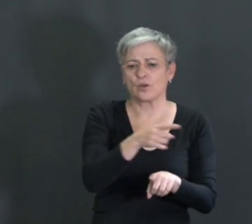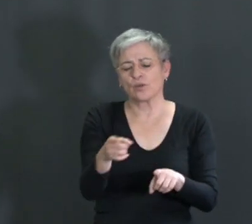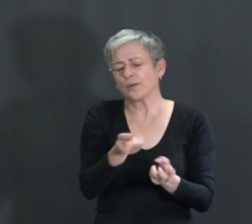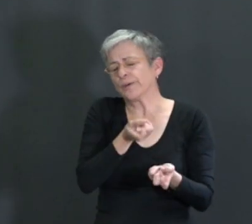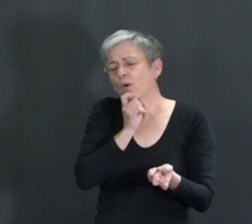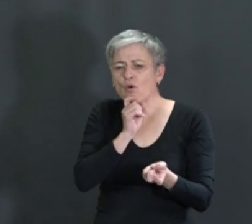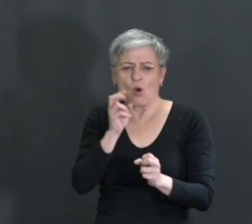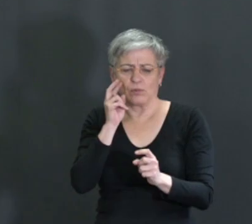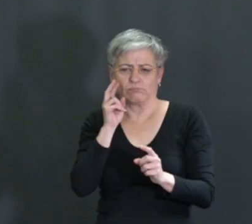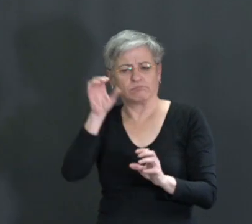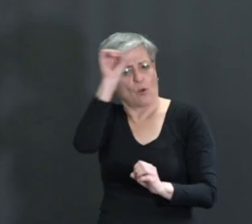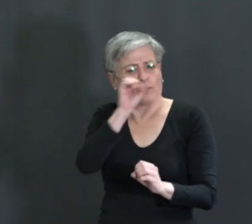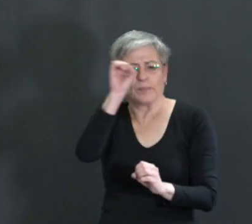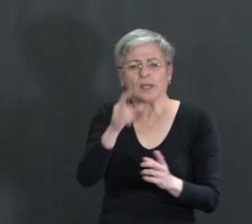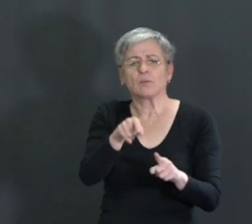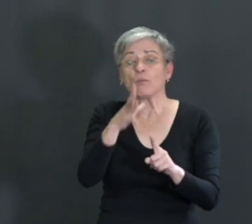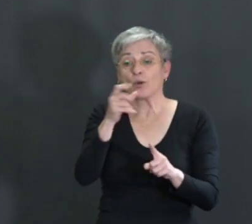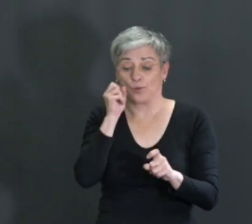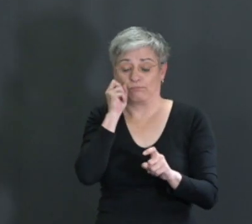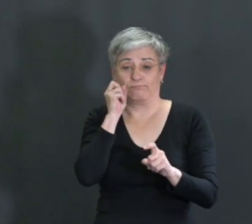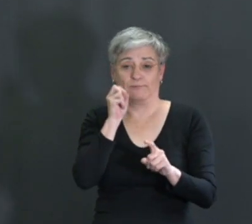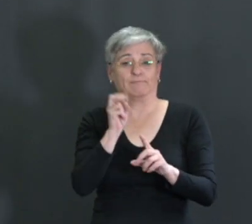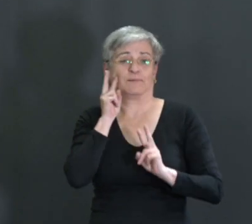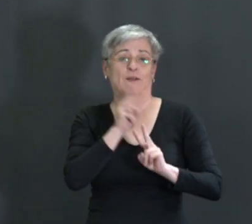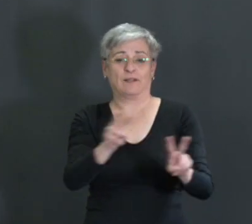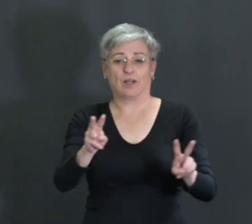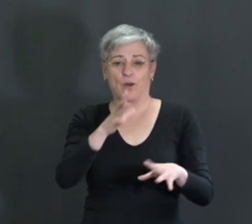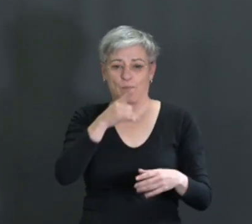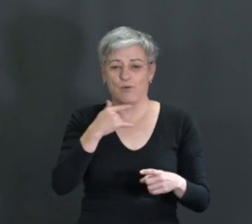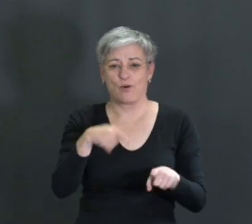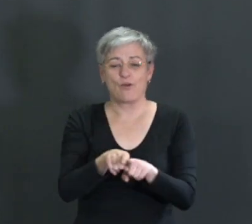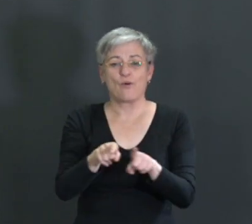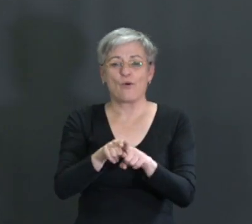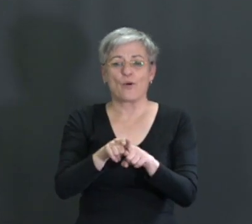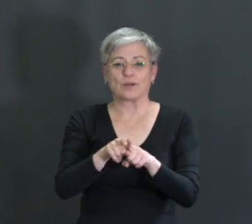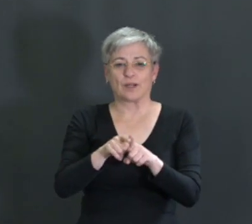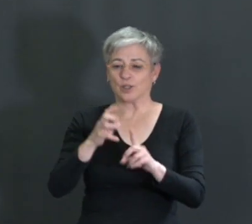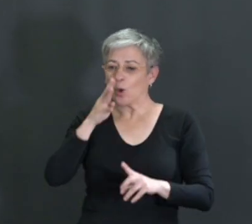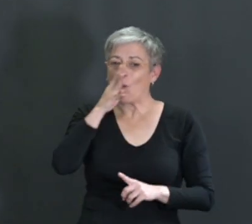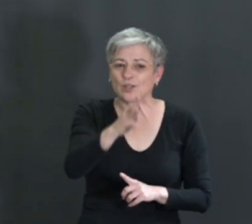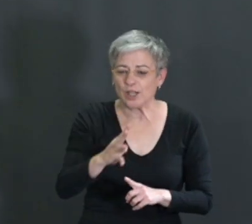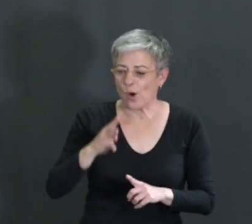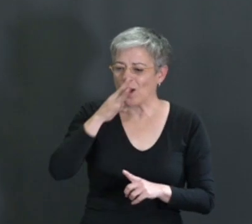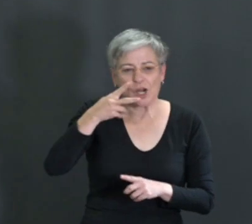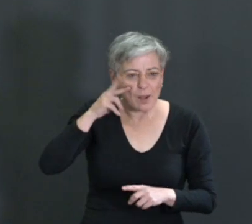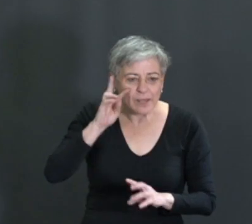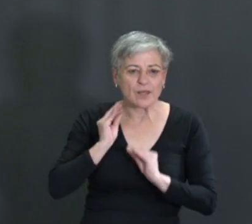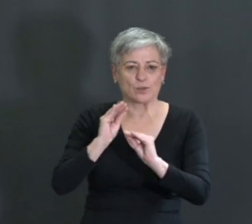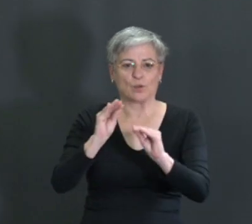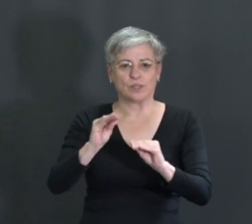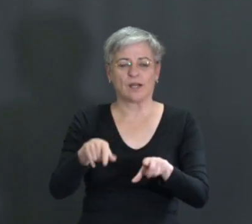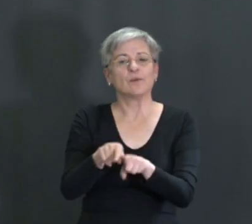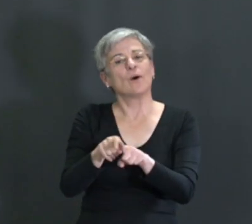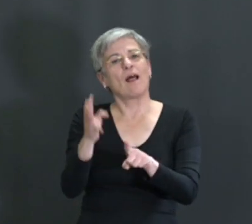¿Cómo ves todo eso? Que tú tienes la visión de poder hablar así en paquetes de cada 4 años, y también la referencia, que no